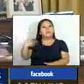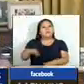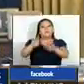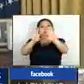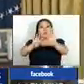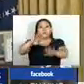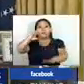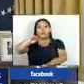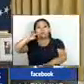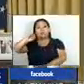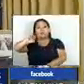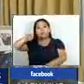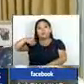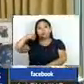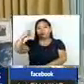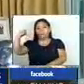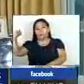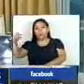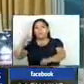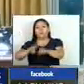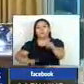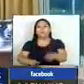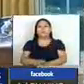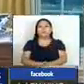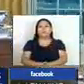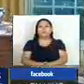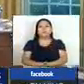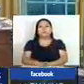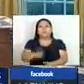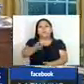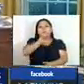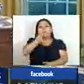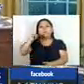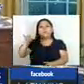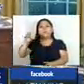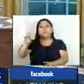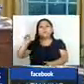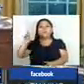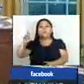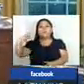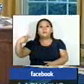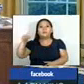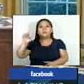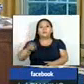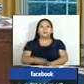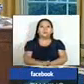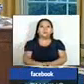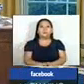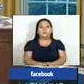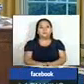de dólares para los mismos fines Jorge Agobian Pose América Washington